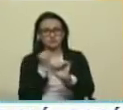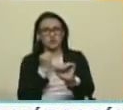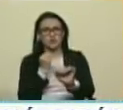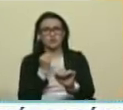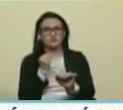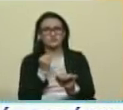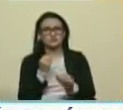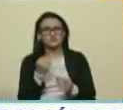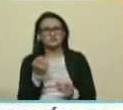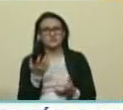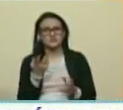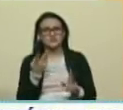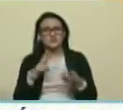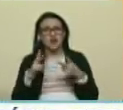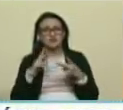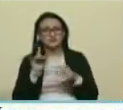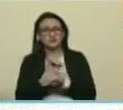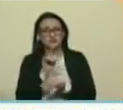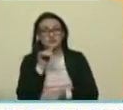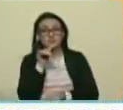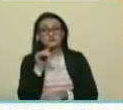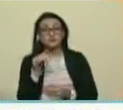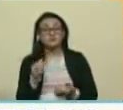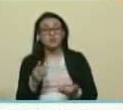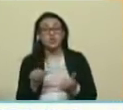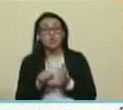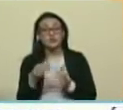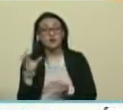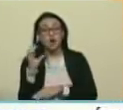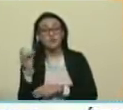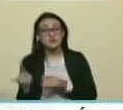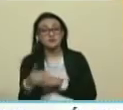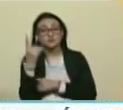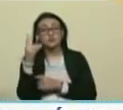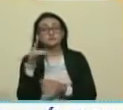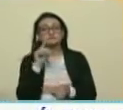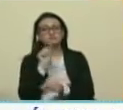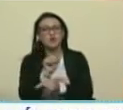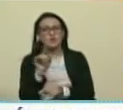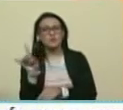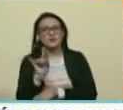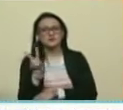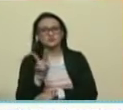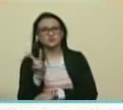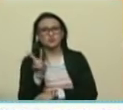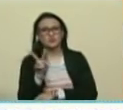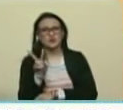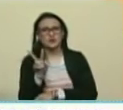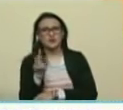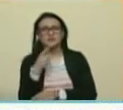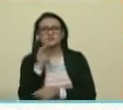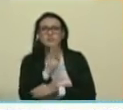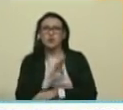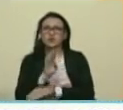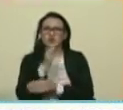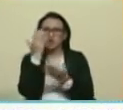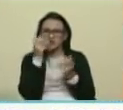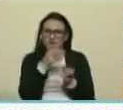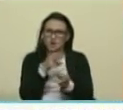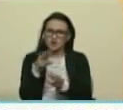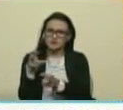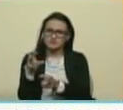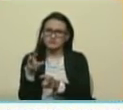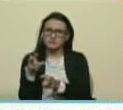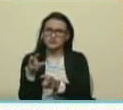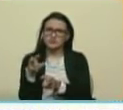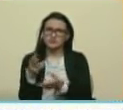estos falsos positivos impulsados desde Bogotá, donde se acusa a Venezuela como país, digamos, protector del terrorismo. Ha presentado